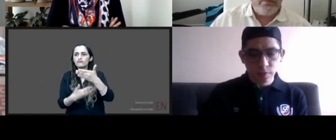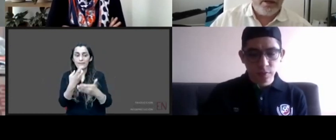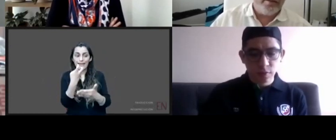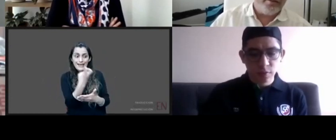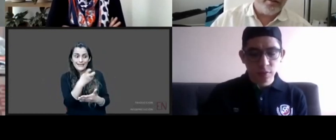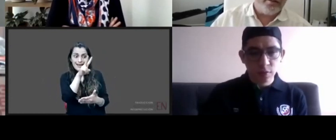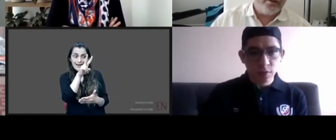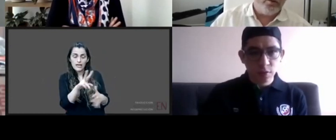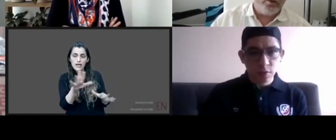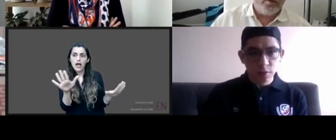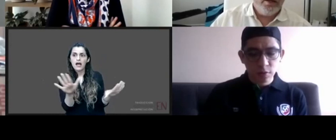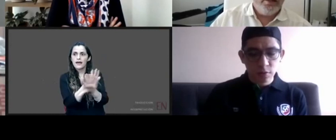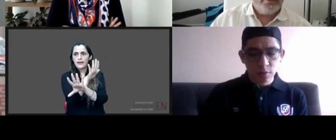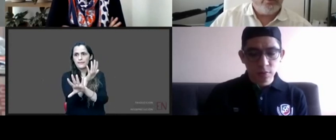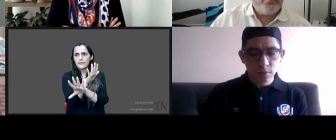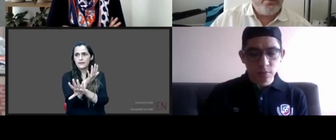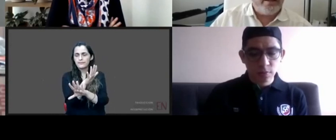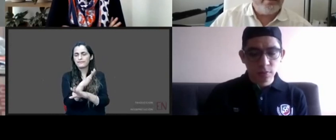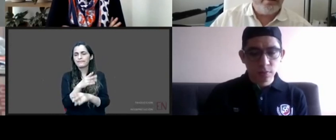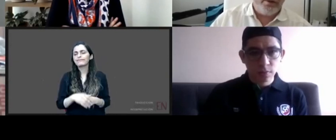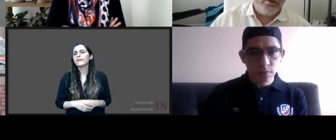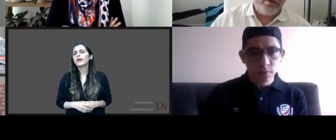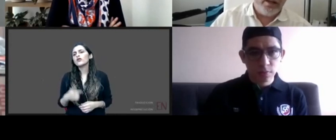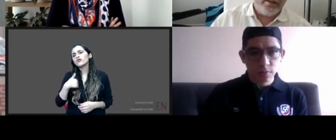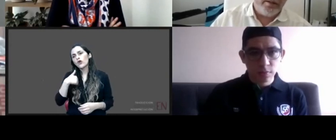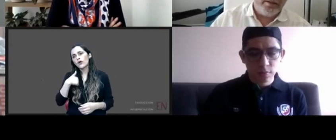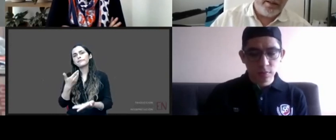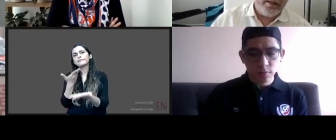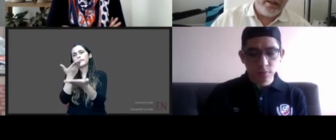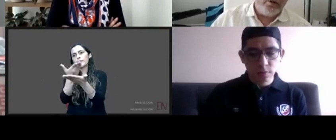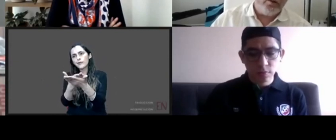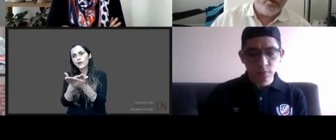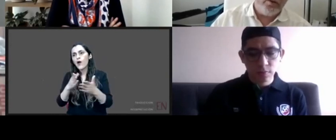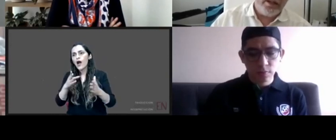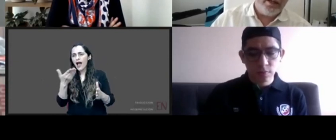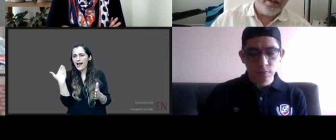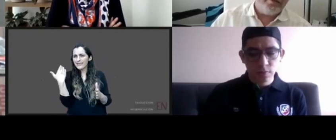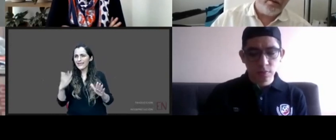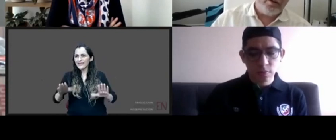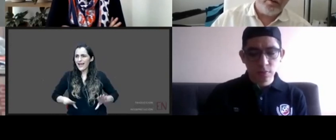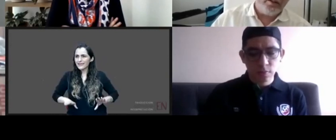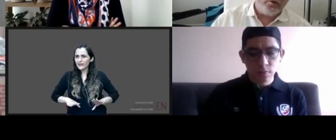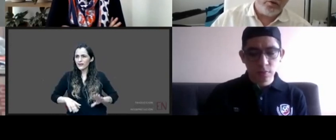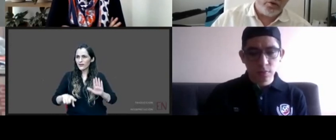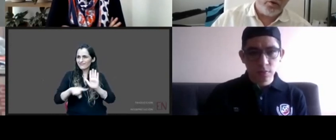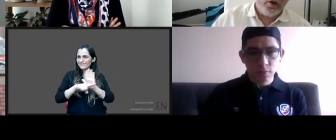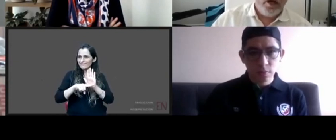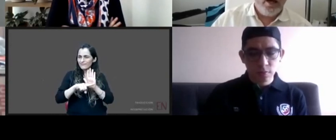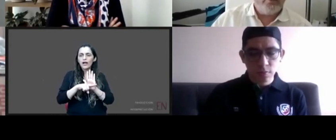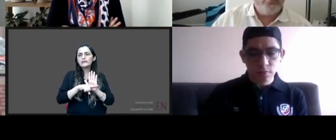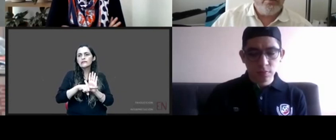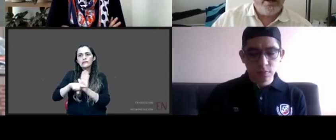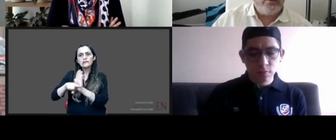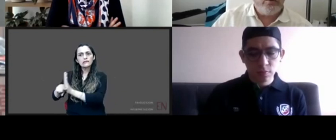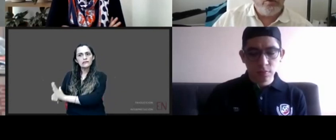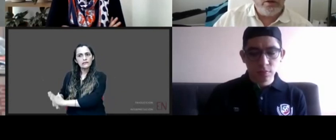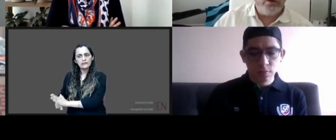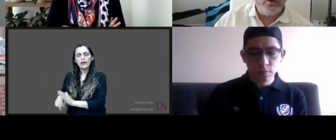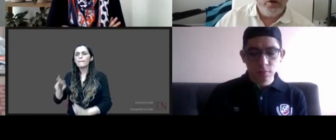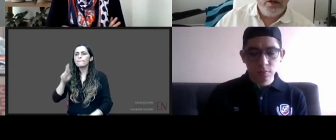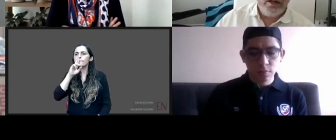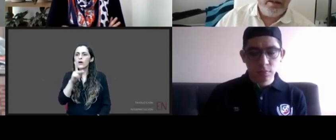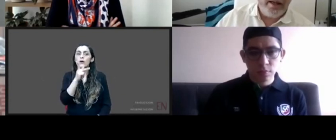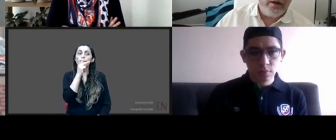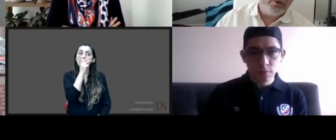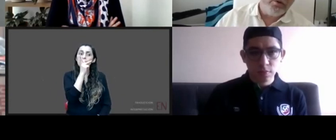Intentemos cambiar estas actitudes, que los padres hispanohablantes de niños, niñas y adolescentes sordos asuman que sus